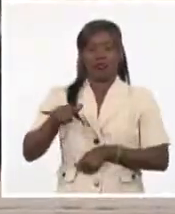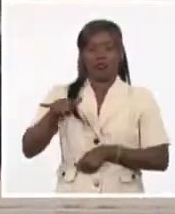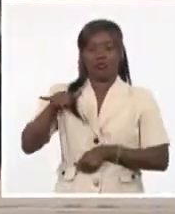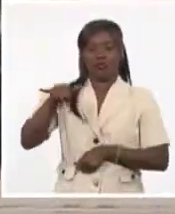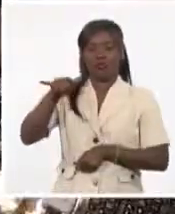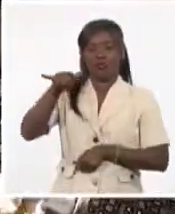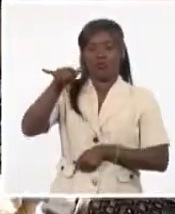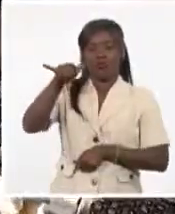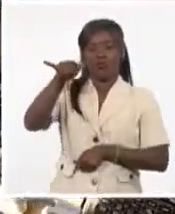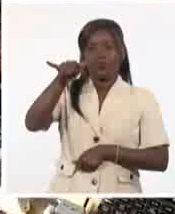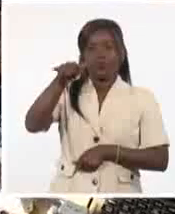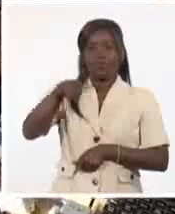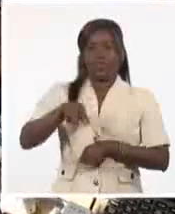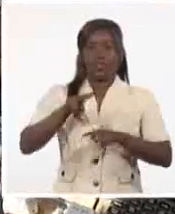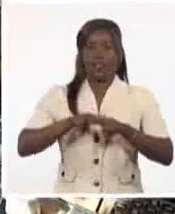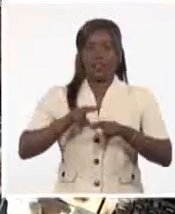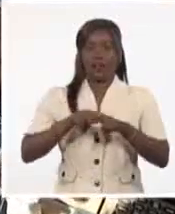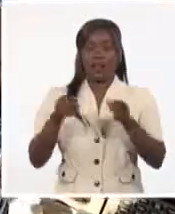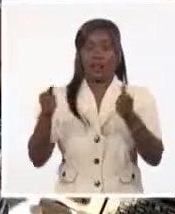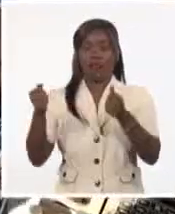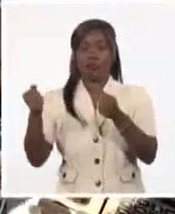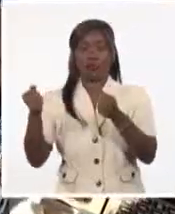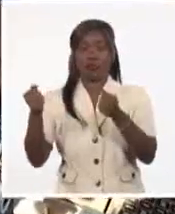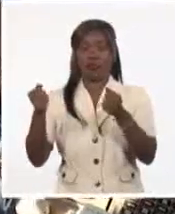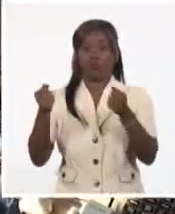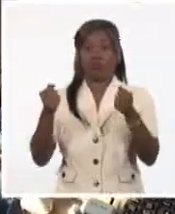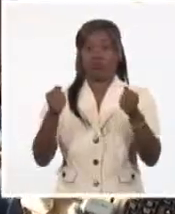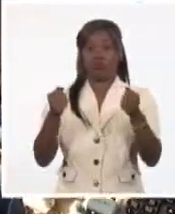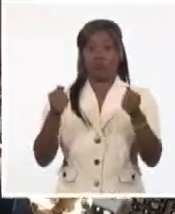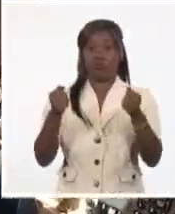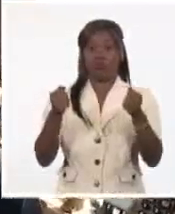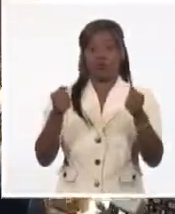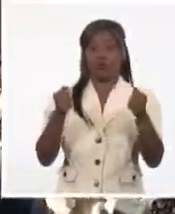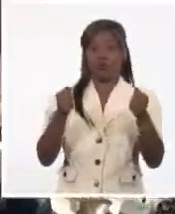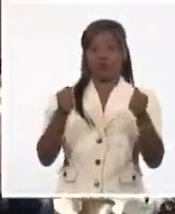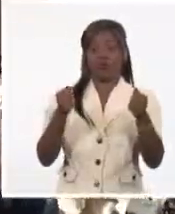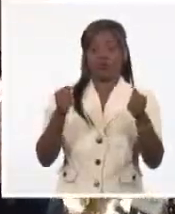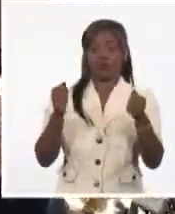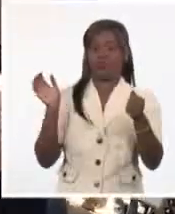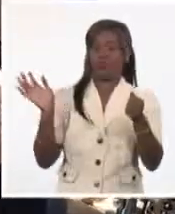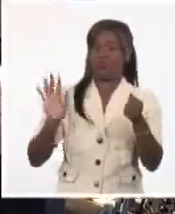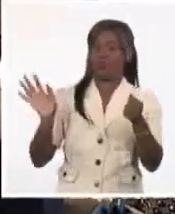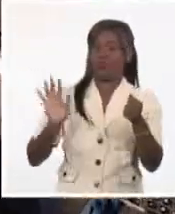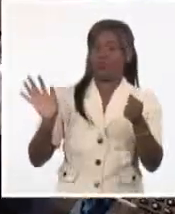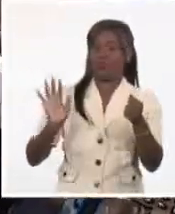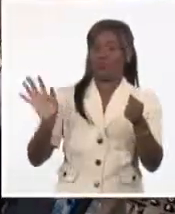habanero. El vuelo está en hora y tiene que despedirse.